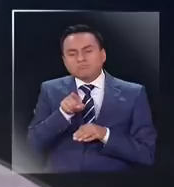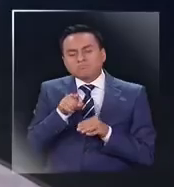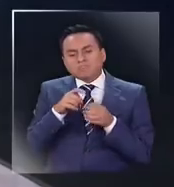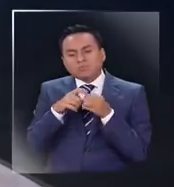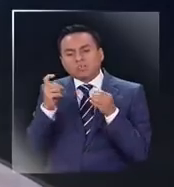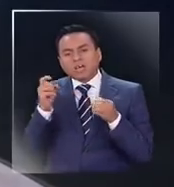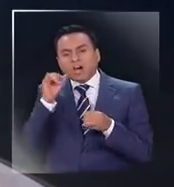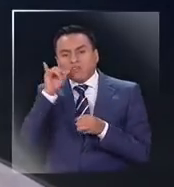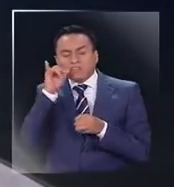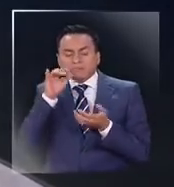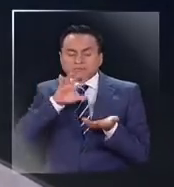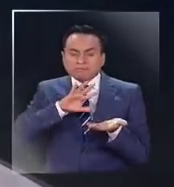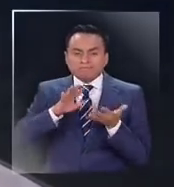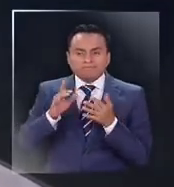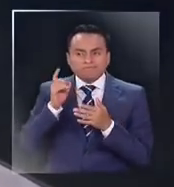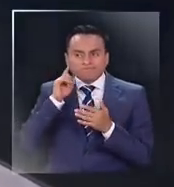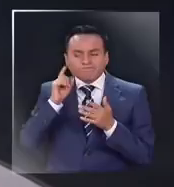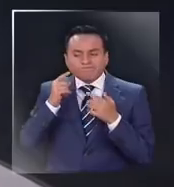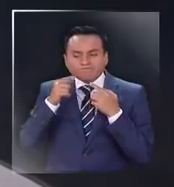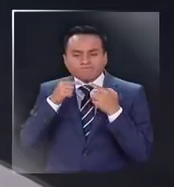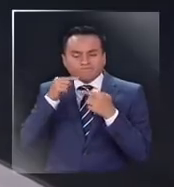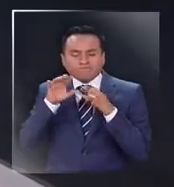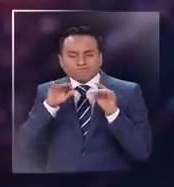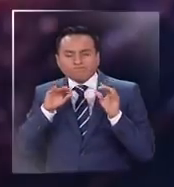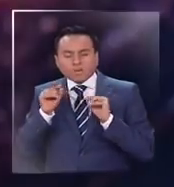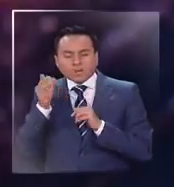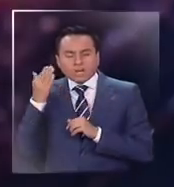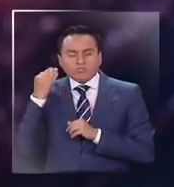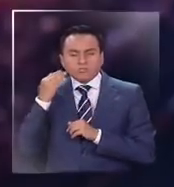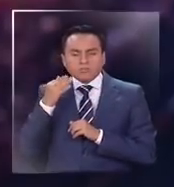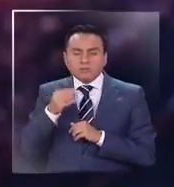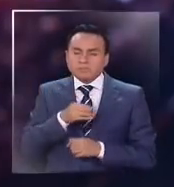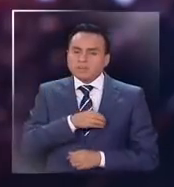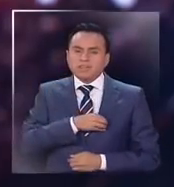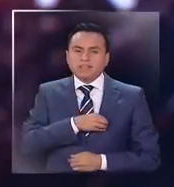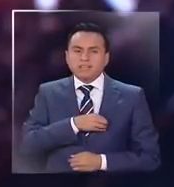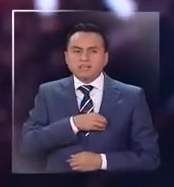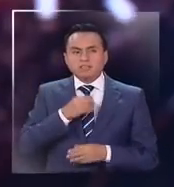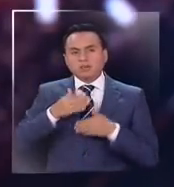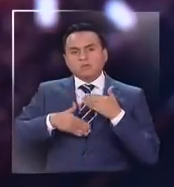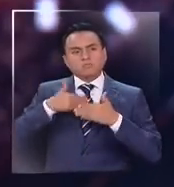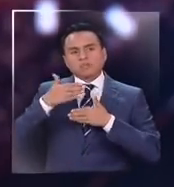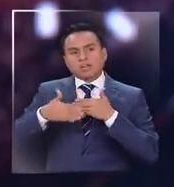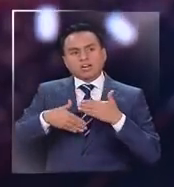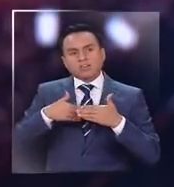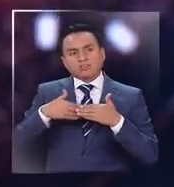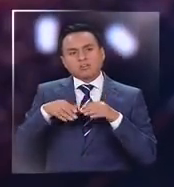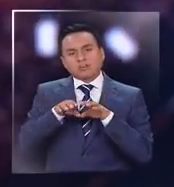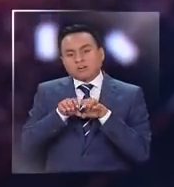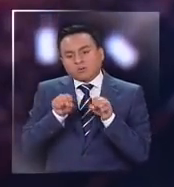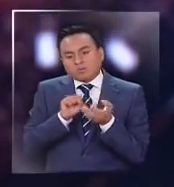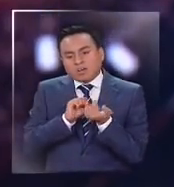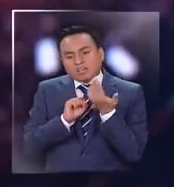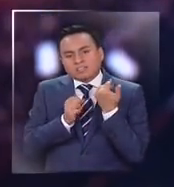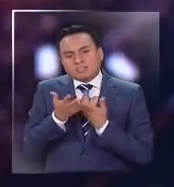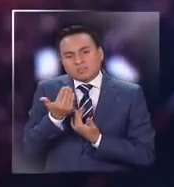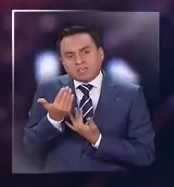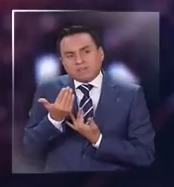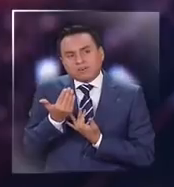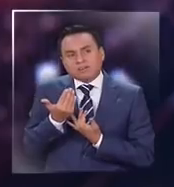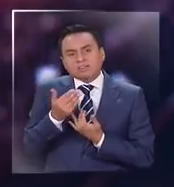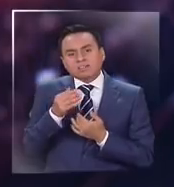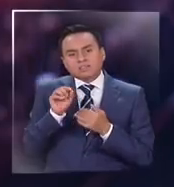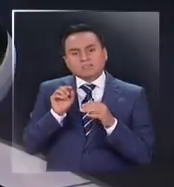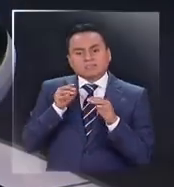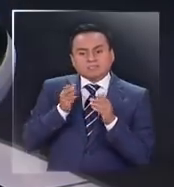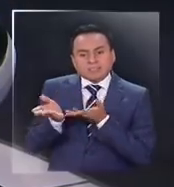Es algo que venía sonando desde hace un rato. Una pena que no haya funcionado de acuerdo a lo que se esperaba el centro